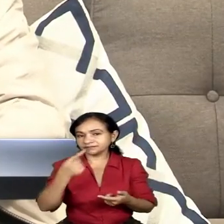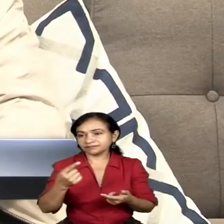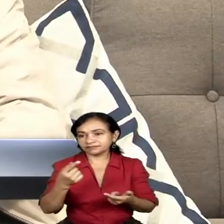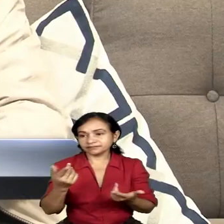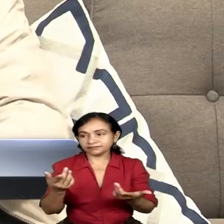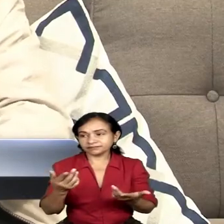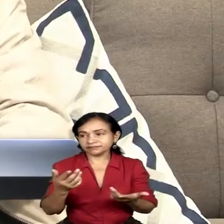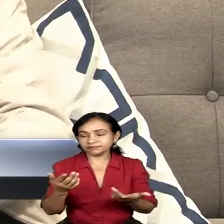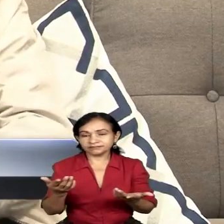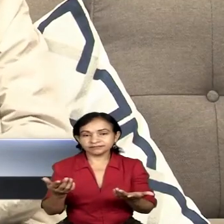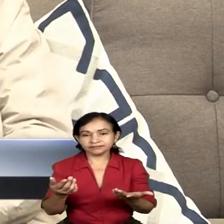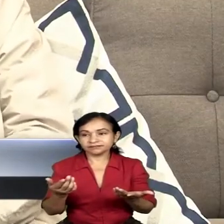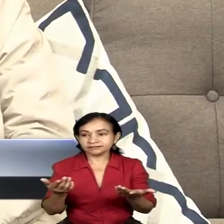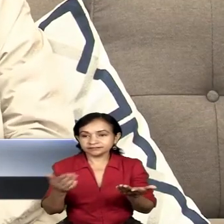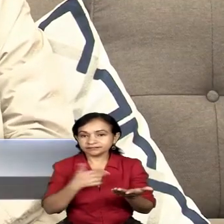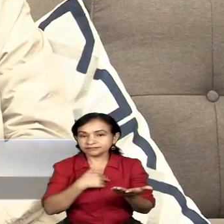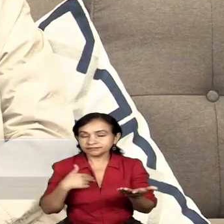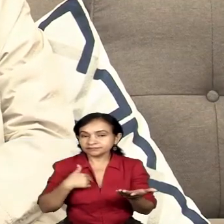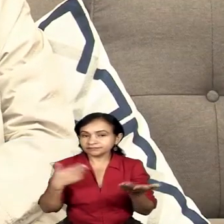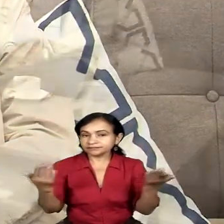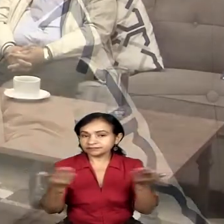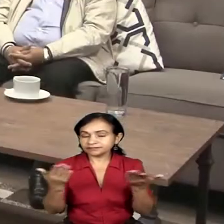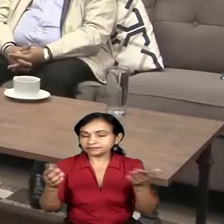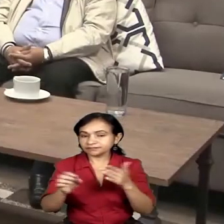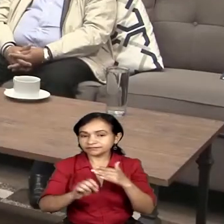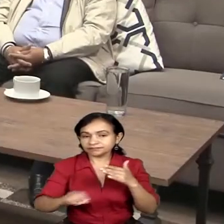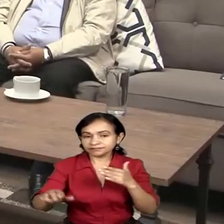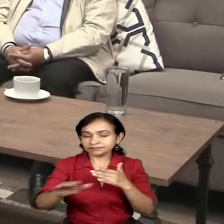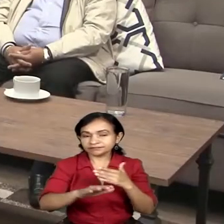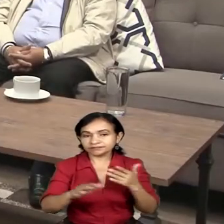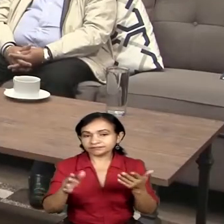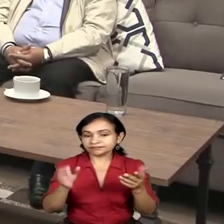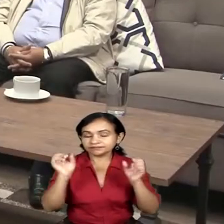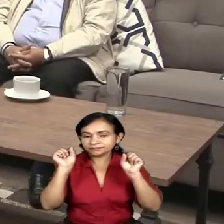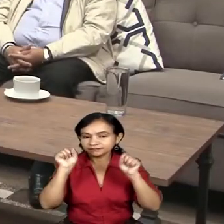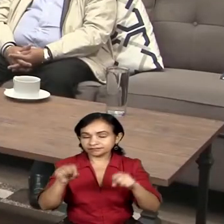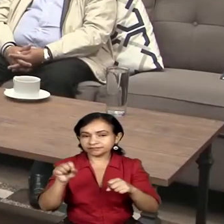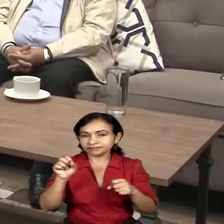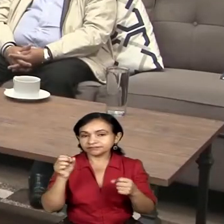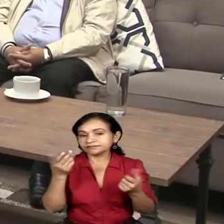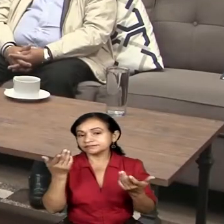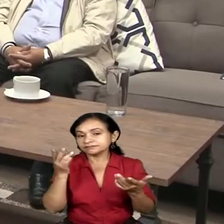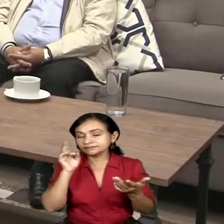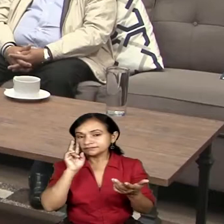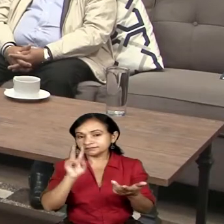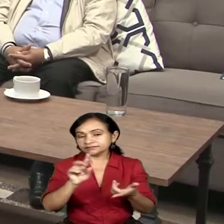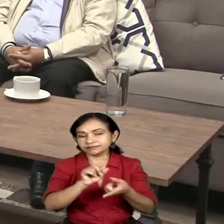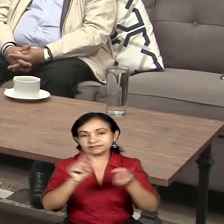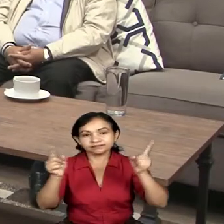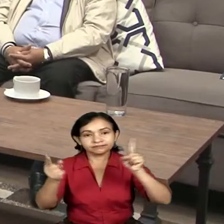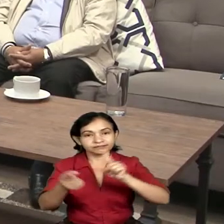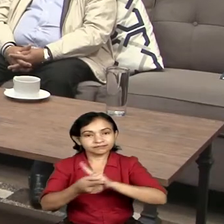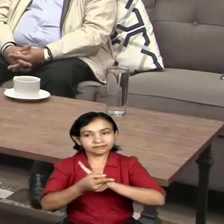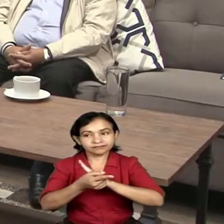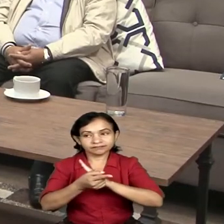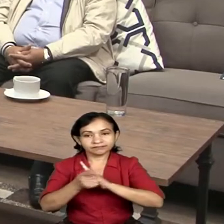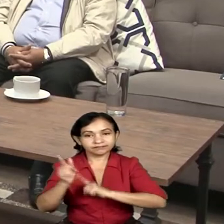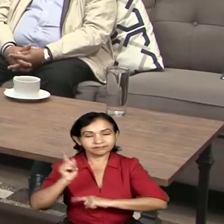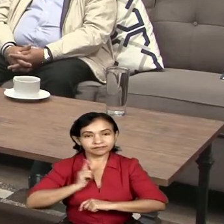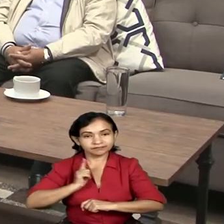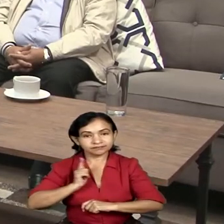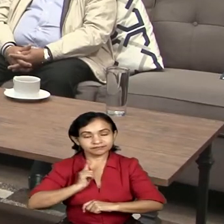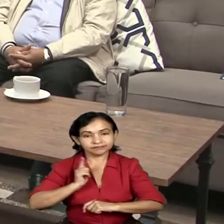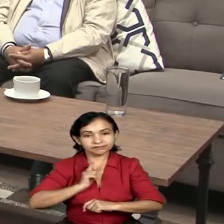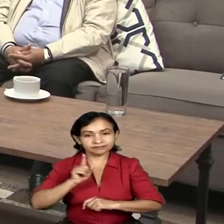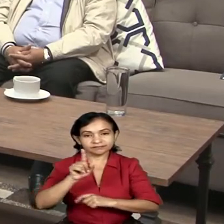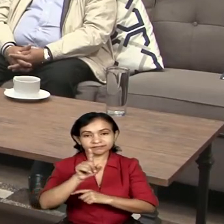Precisamente, tampoco reivindicaba. Y precisamente, ¿cómo pasa nuestra sociedad? Y usted que lo pudo vivir, pues, en esa transición. Porque aquí teníamos un evento de